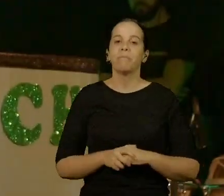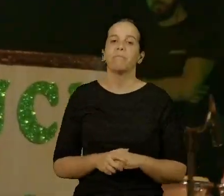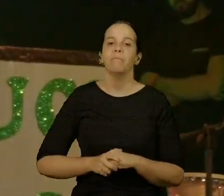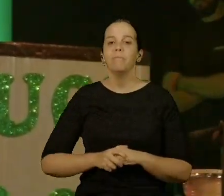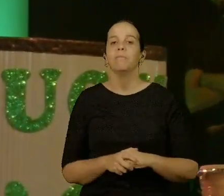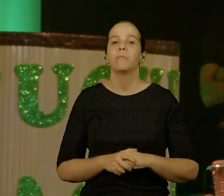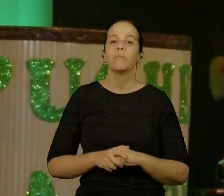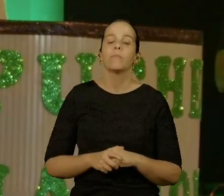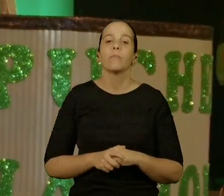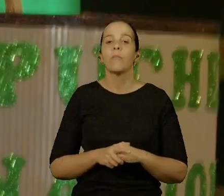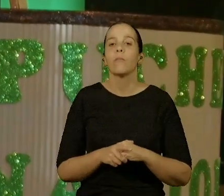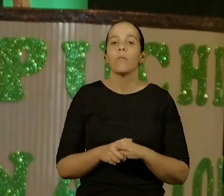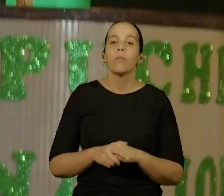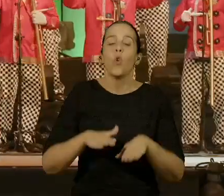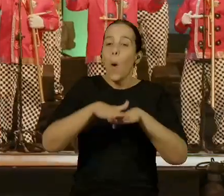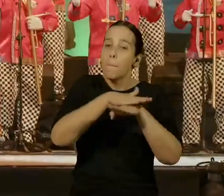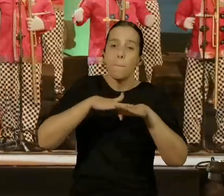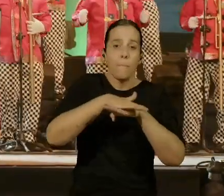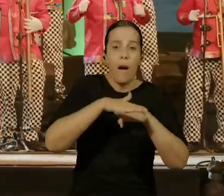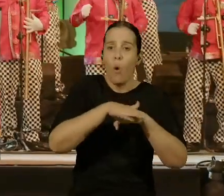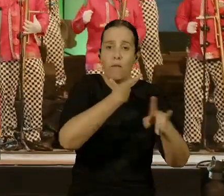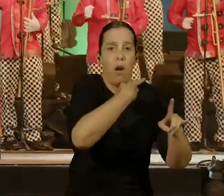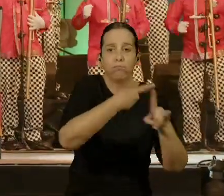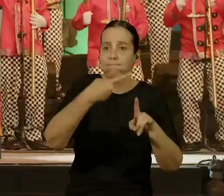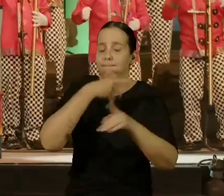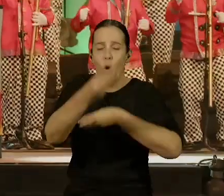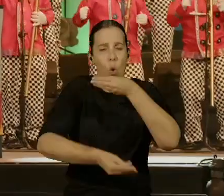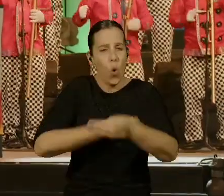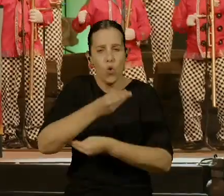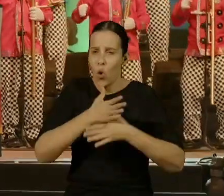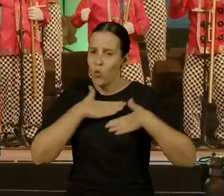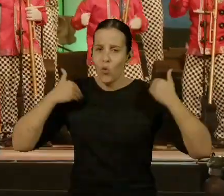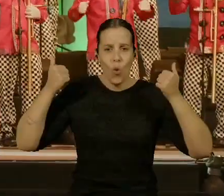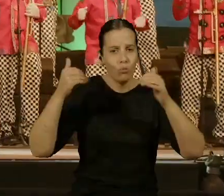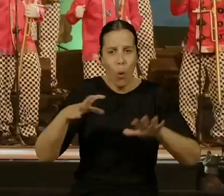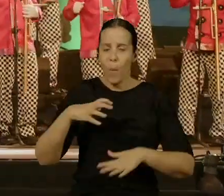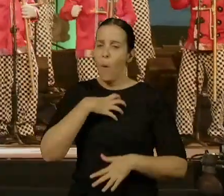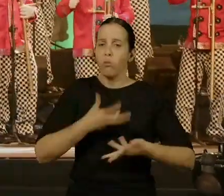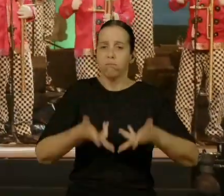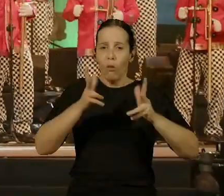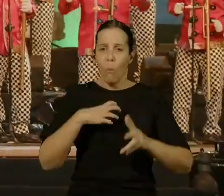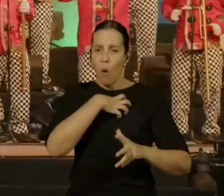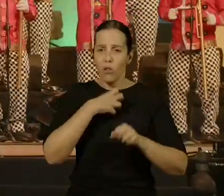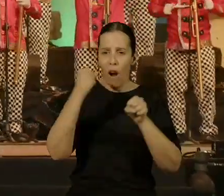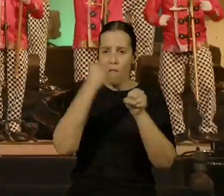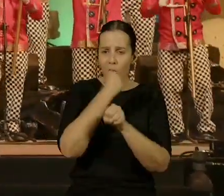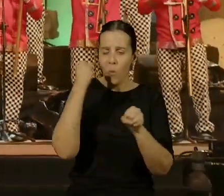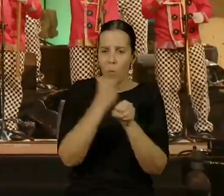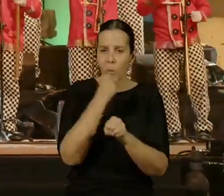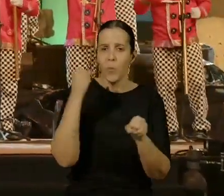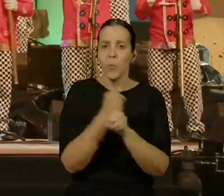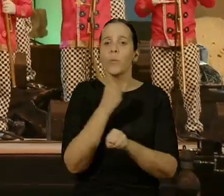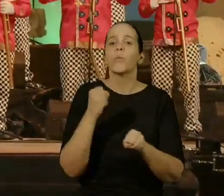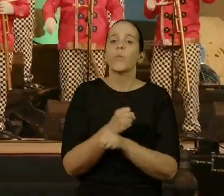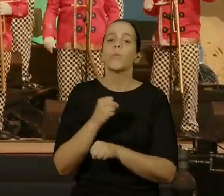Vale de todo para gobernar, una poltrona por engañar. Mala en la